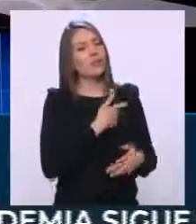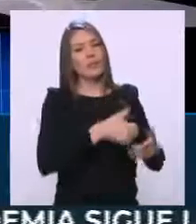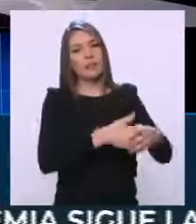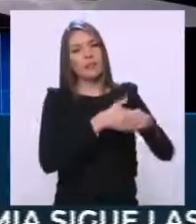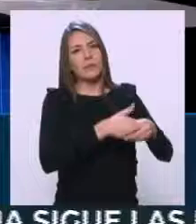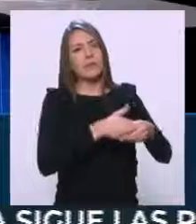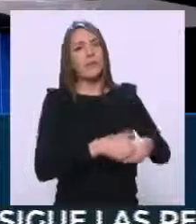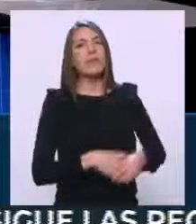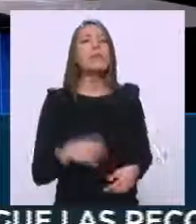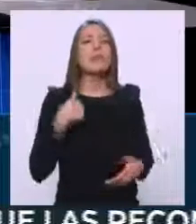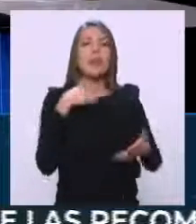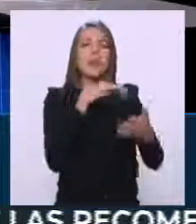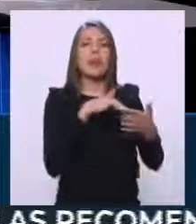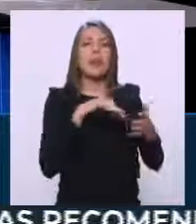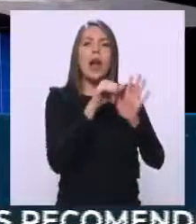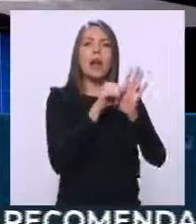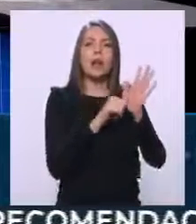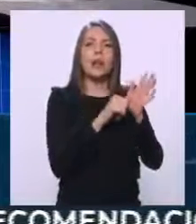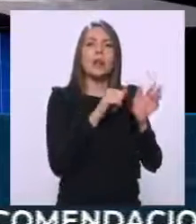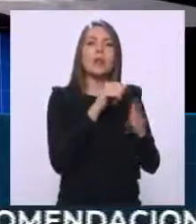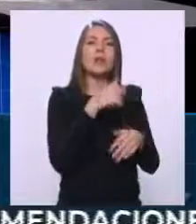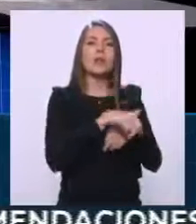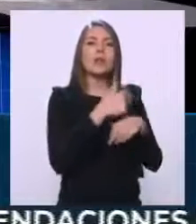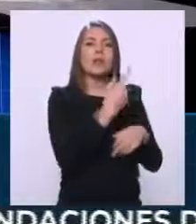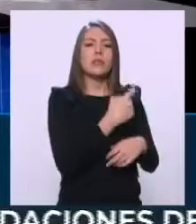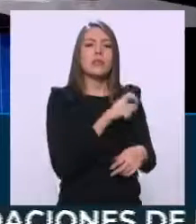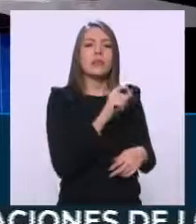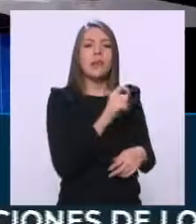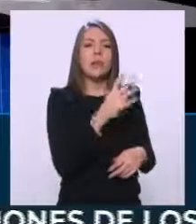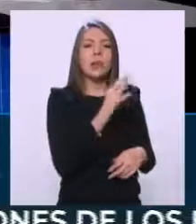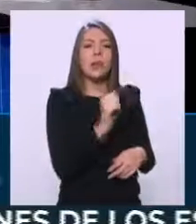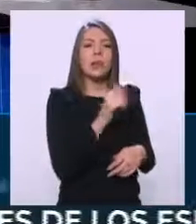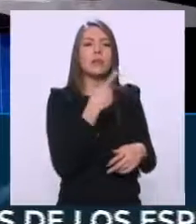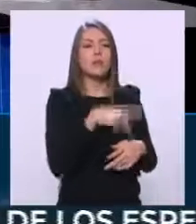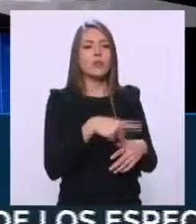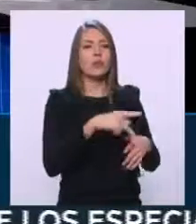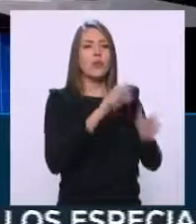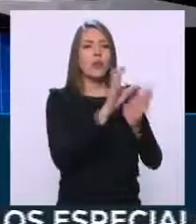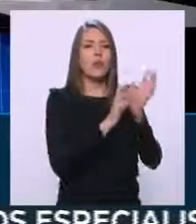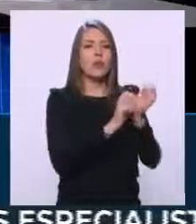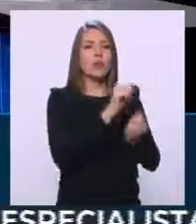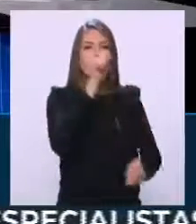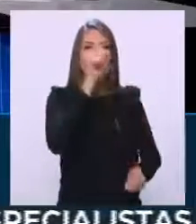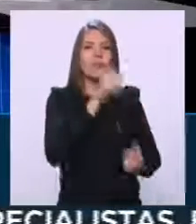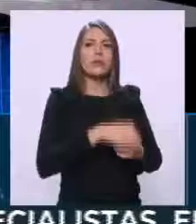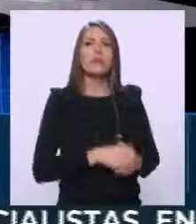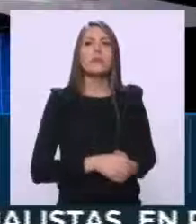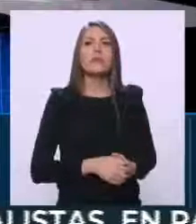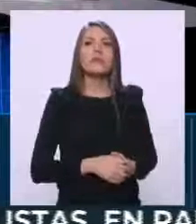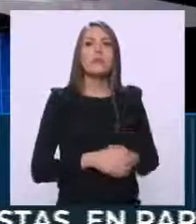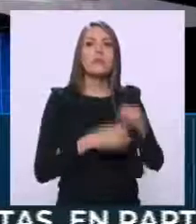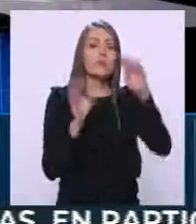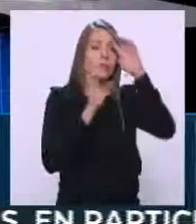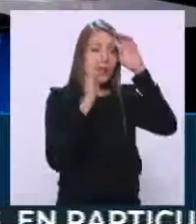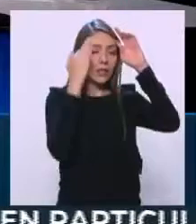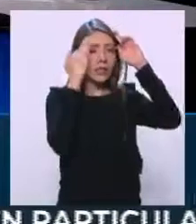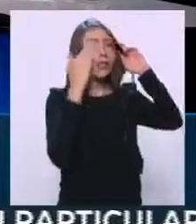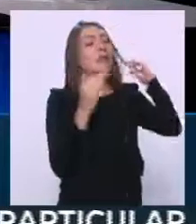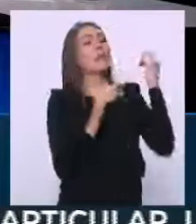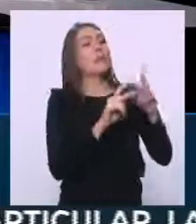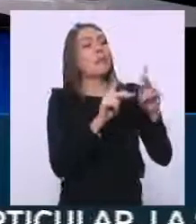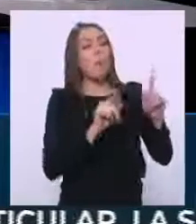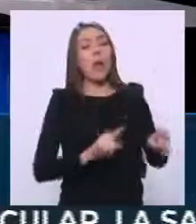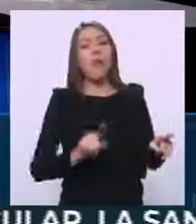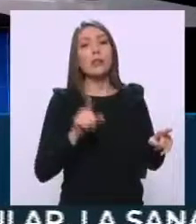un fragmento del artículo 129 de la Constitución Política de los Estados Unidos Mexicanos. En tiempos de paz, ninguna autoridad militar